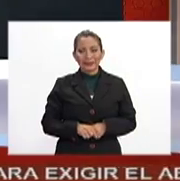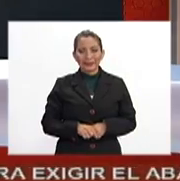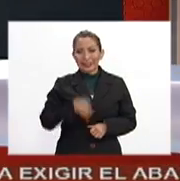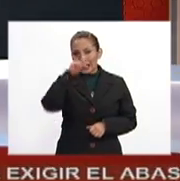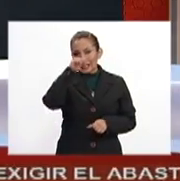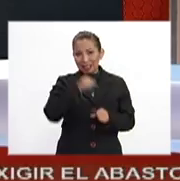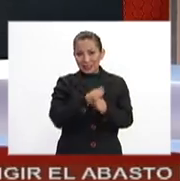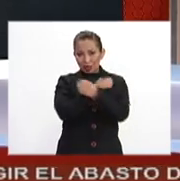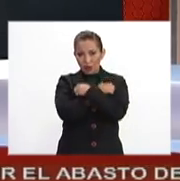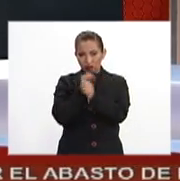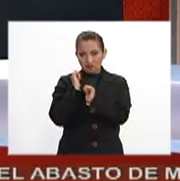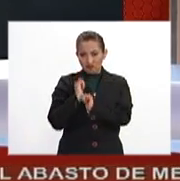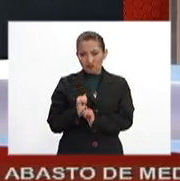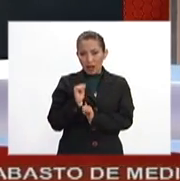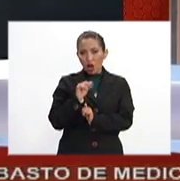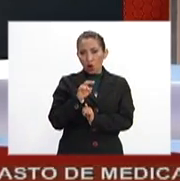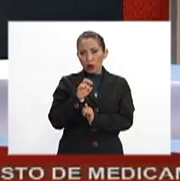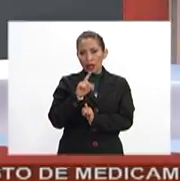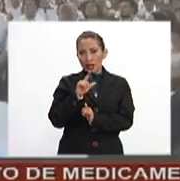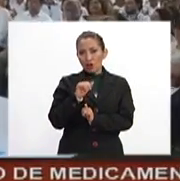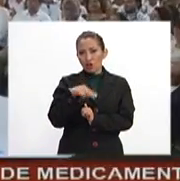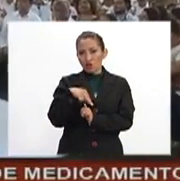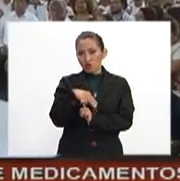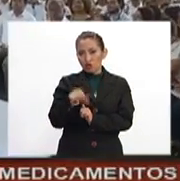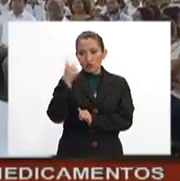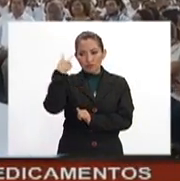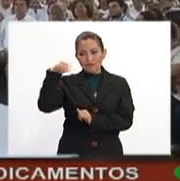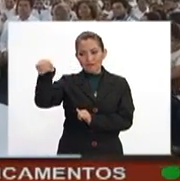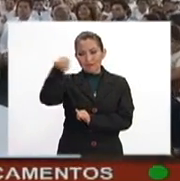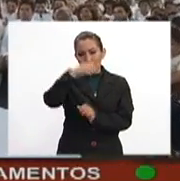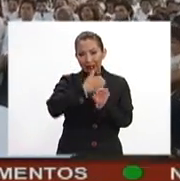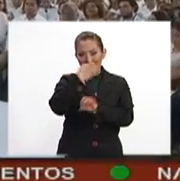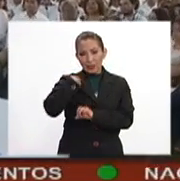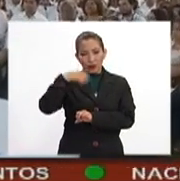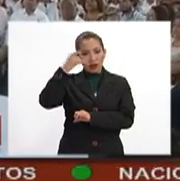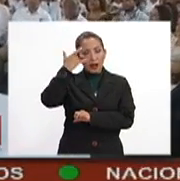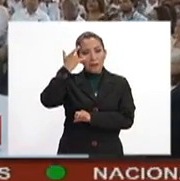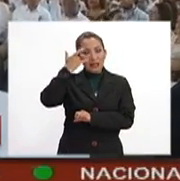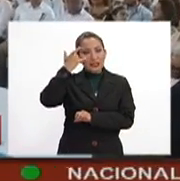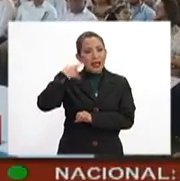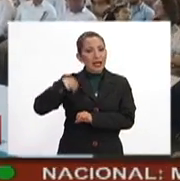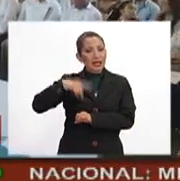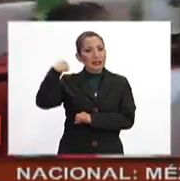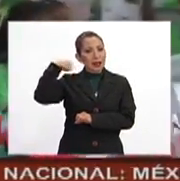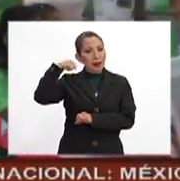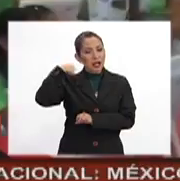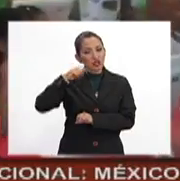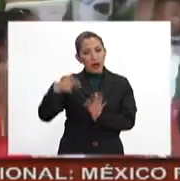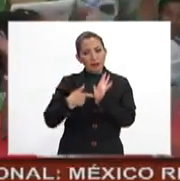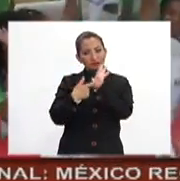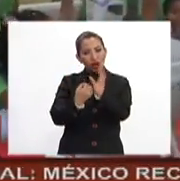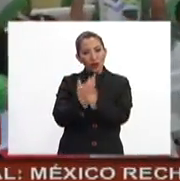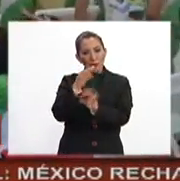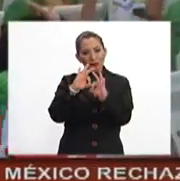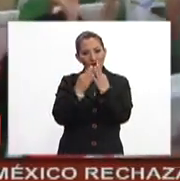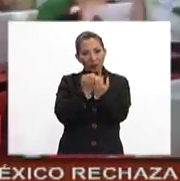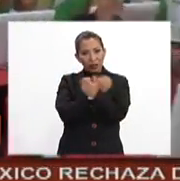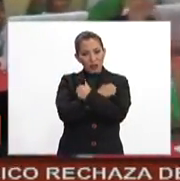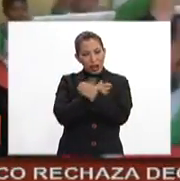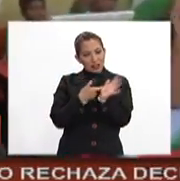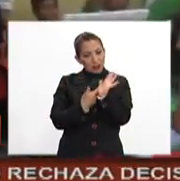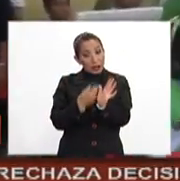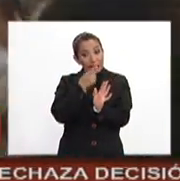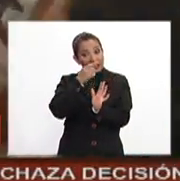El secretario de Educación Pública, Aurelio Nuño, hizo una gira por los estados de Campeche y Tabasco. Ahí presentó el nuevo modelo educativo